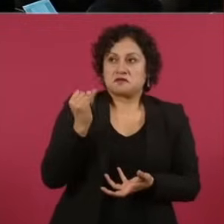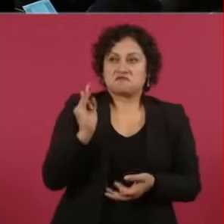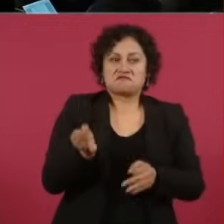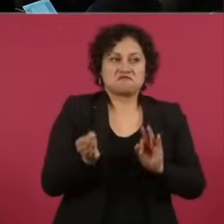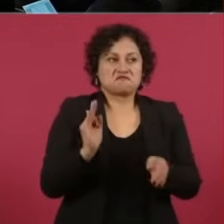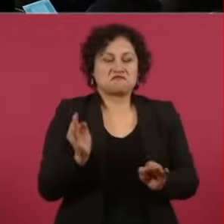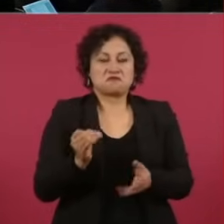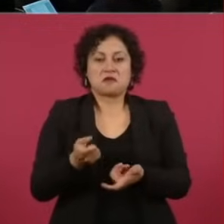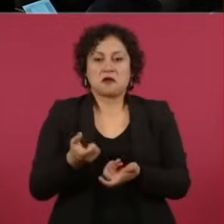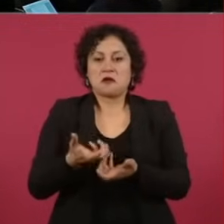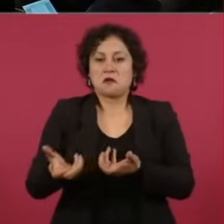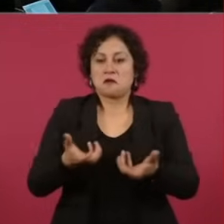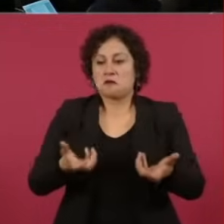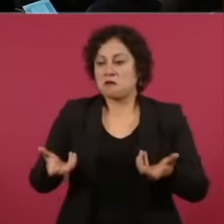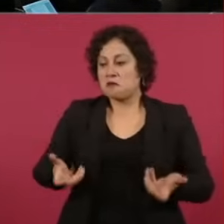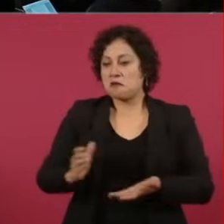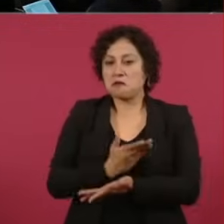Entonces todos votaban.